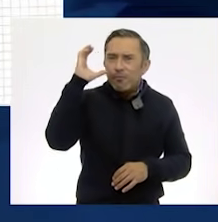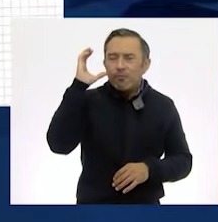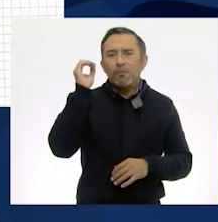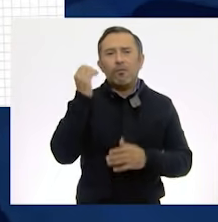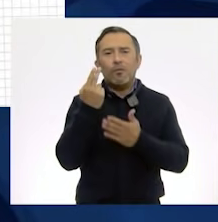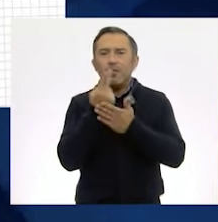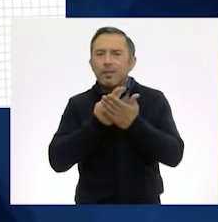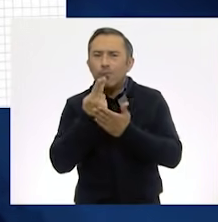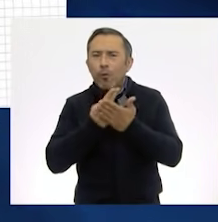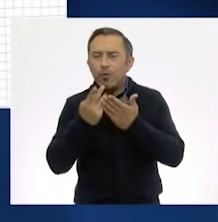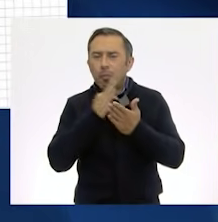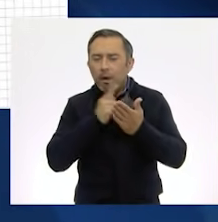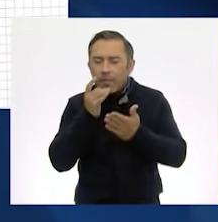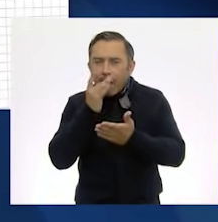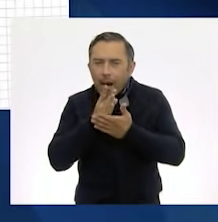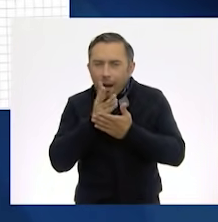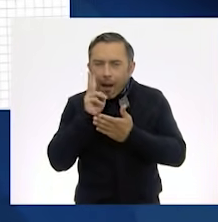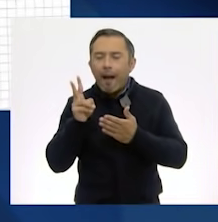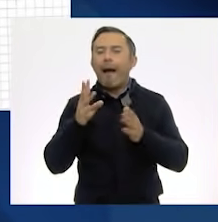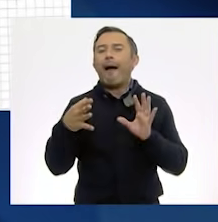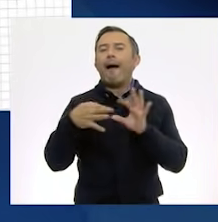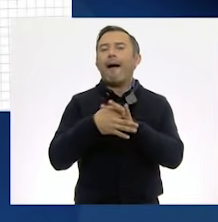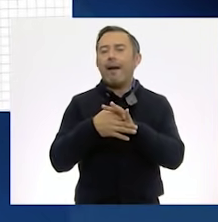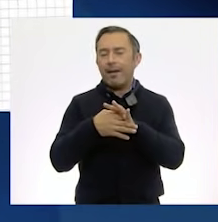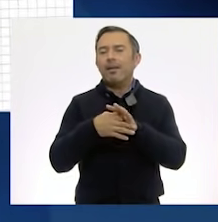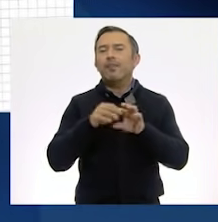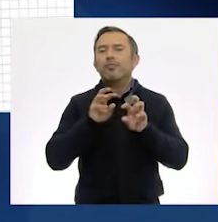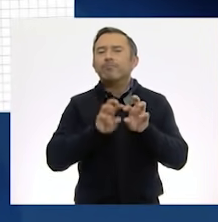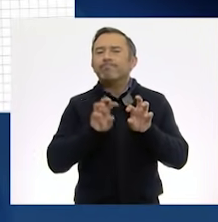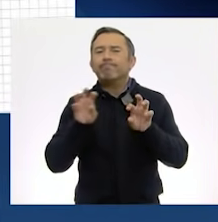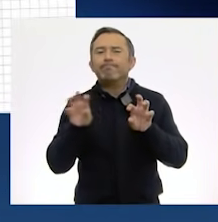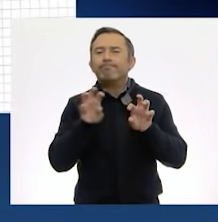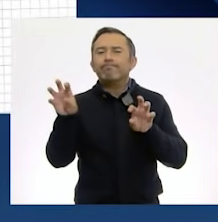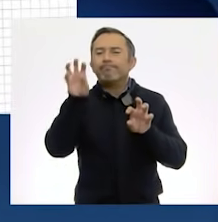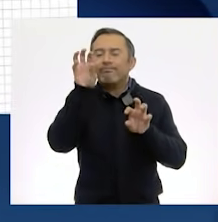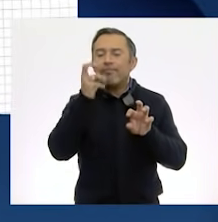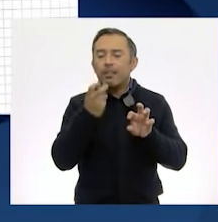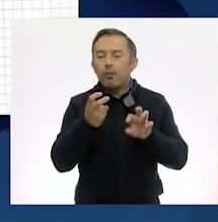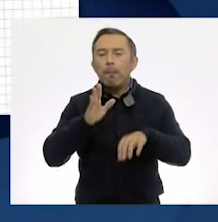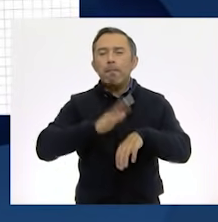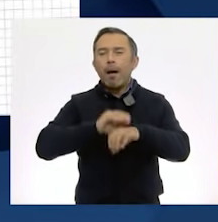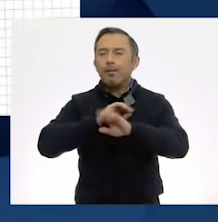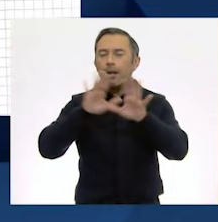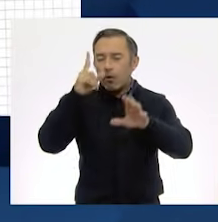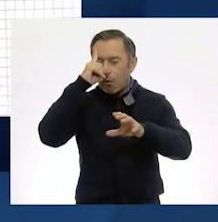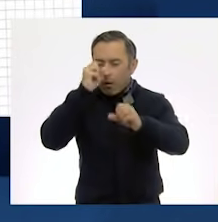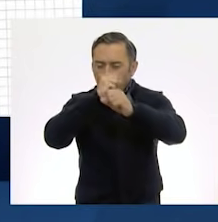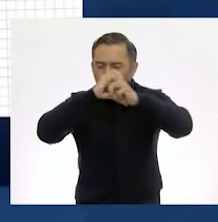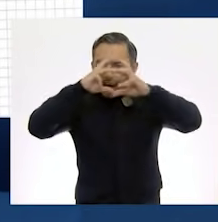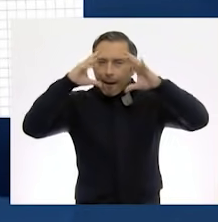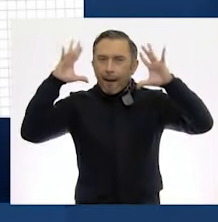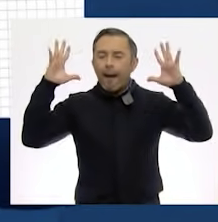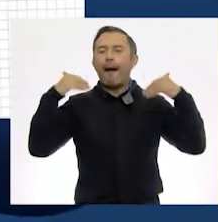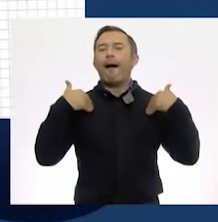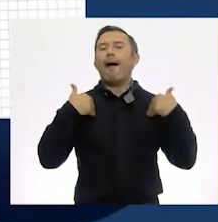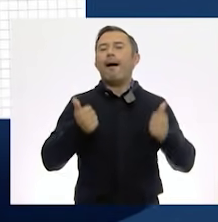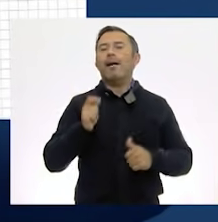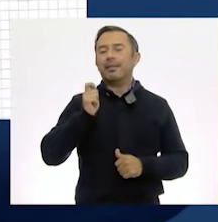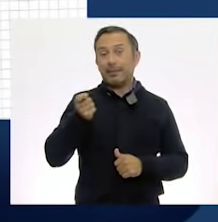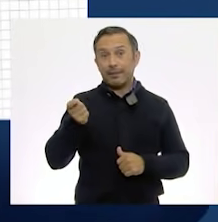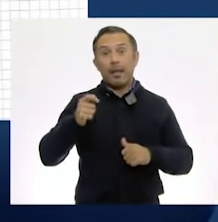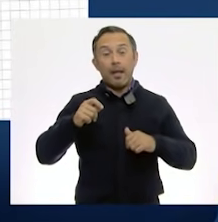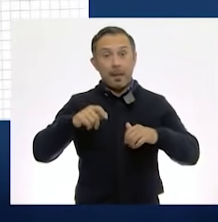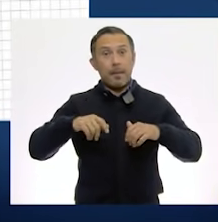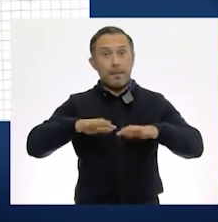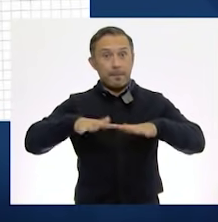y ubicarlas? Y esto nos va a ayudar a darnos un panorama general de lo importante que es el mar Mediterráneo y cómo